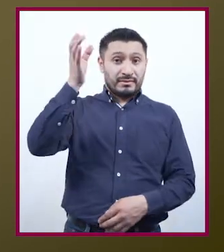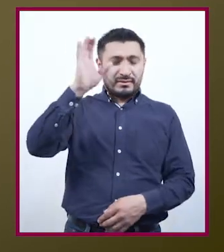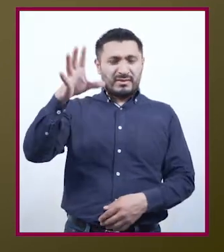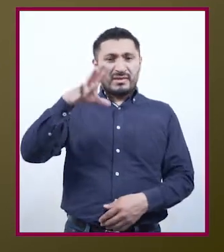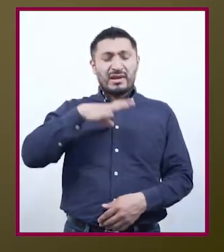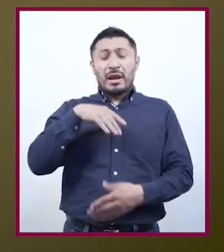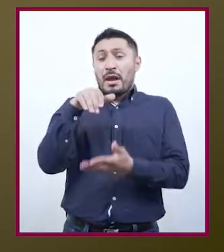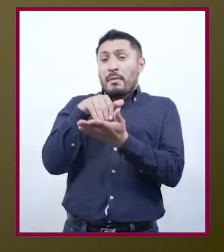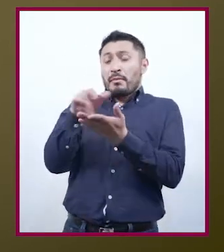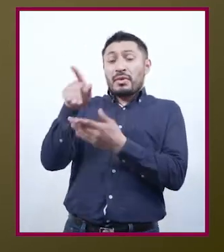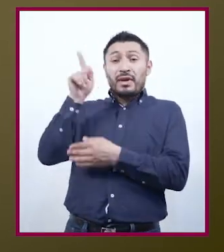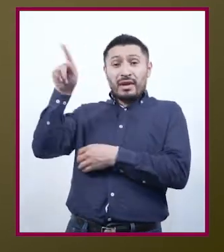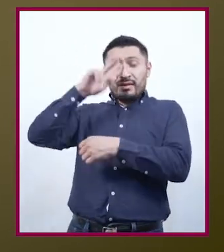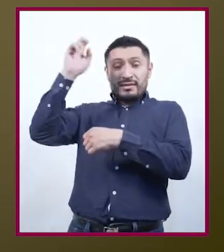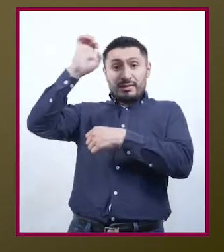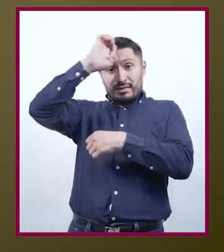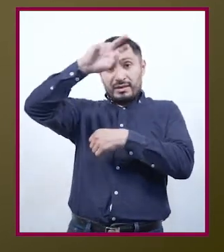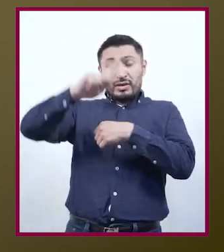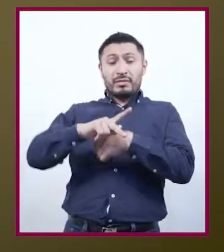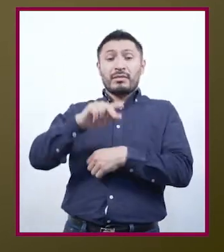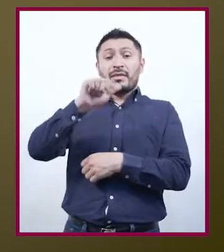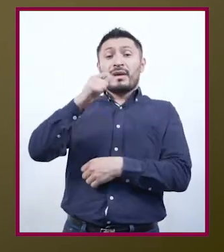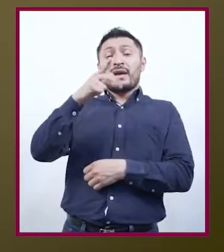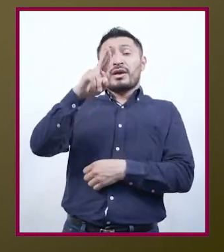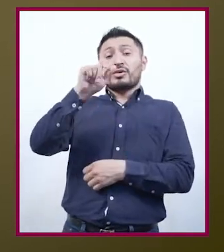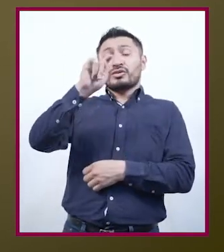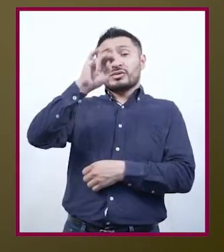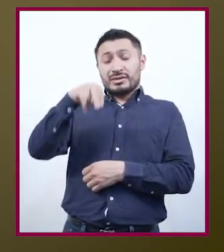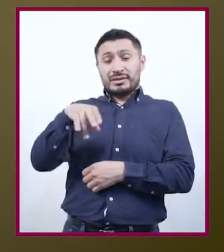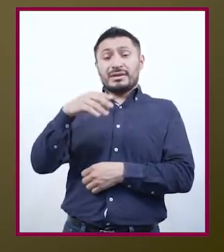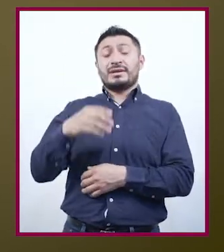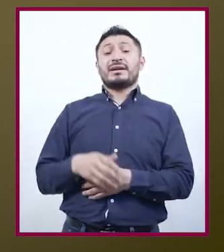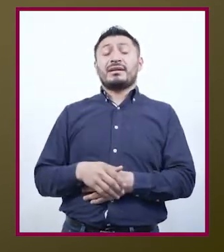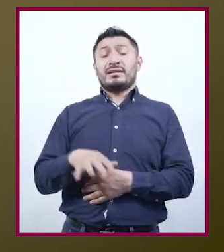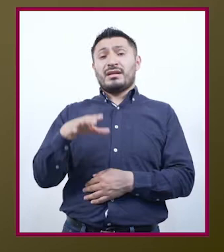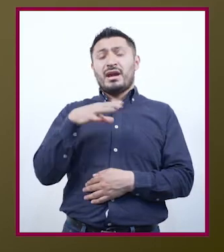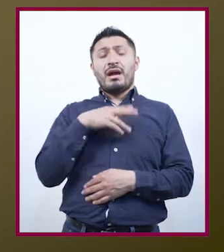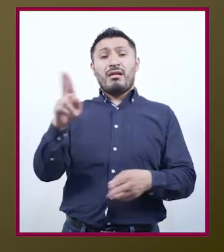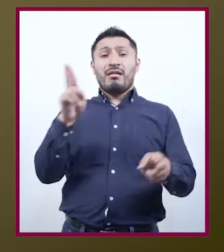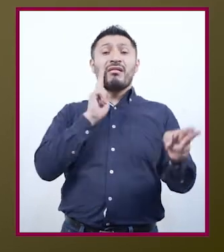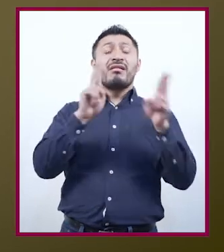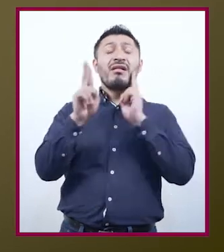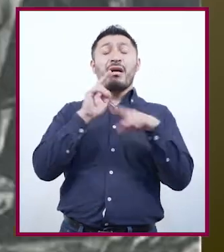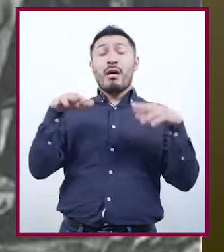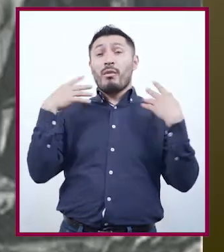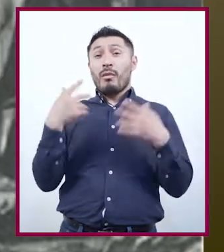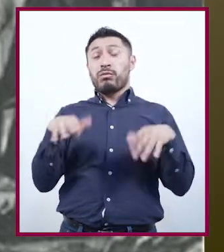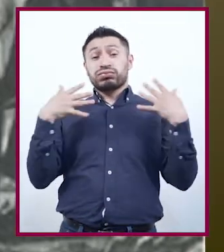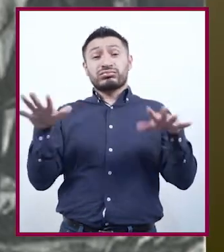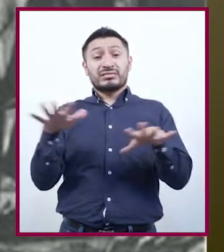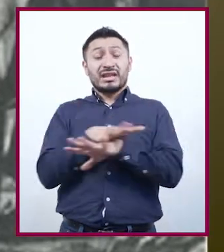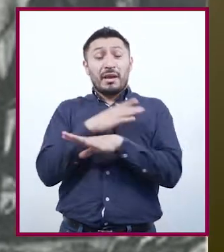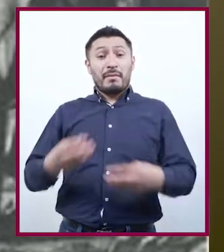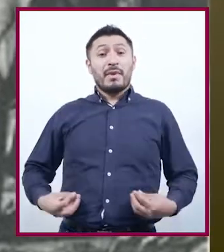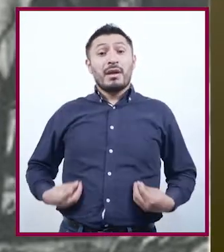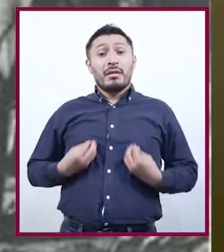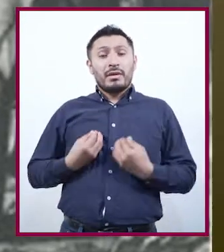Mientras se encontraba desterrado en Europa, Agustín de Iturbide recibió una noticia que cambió el rumbo de su